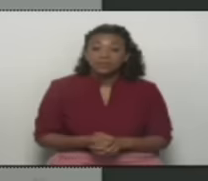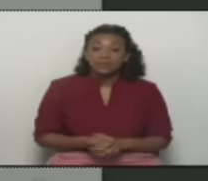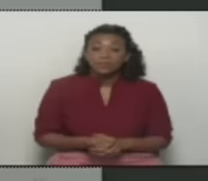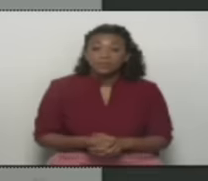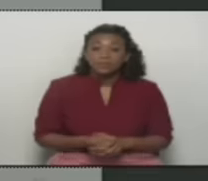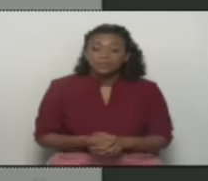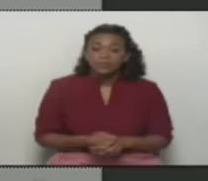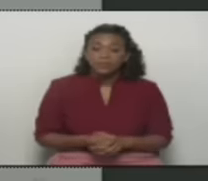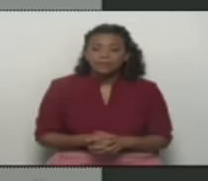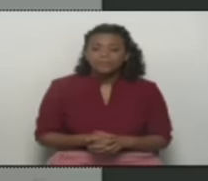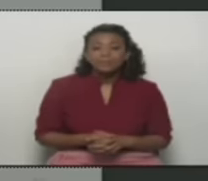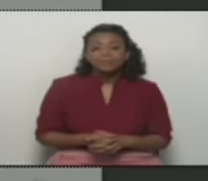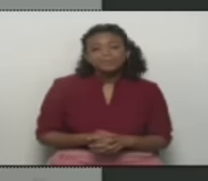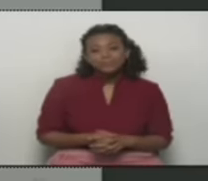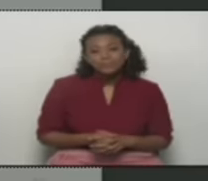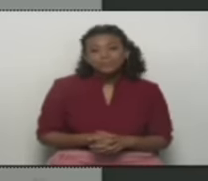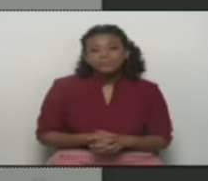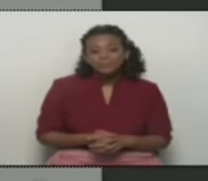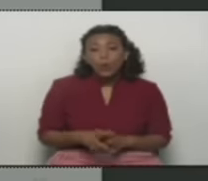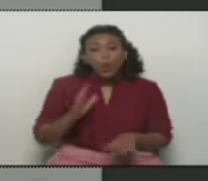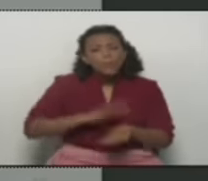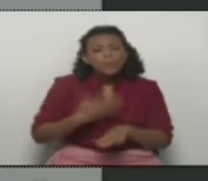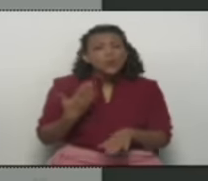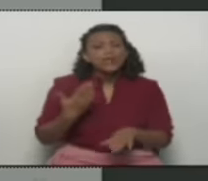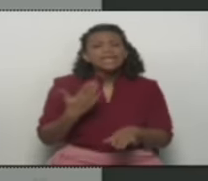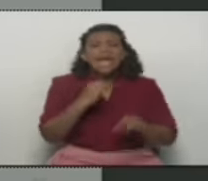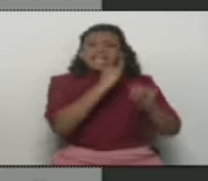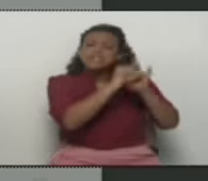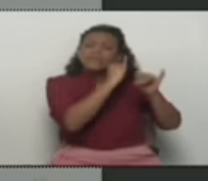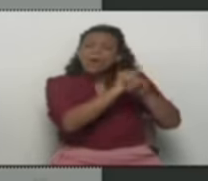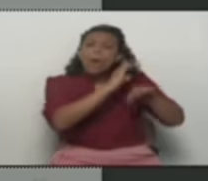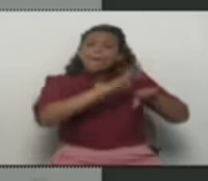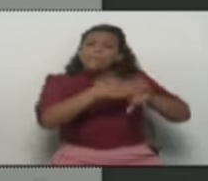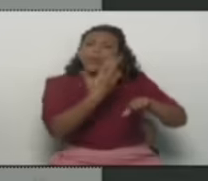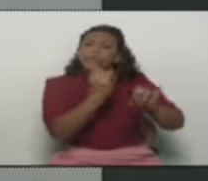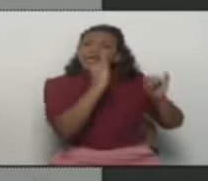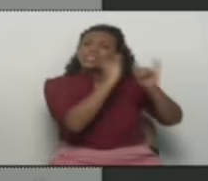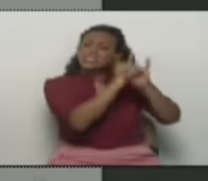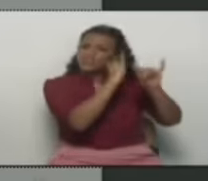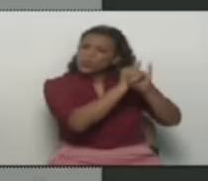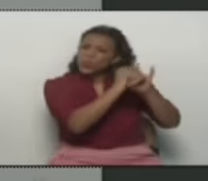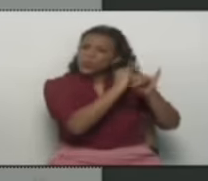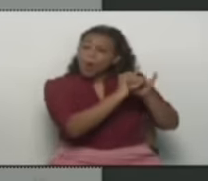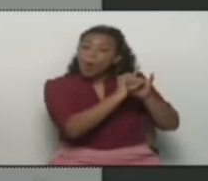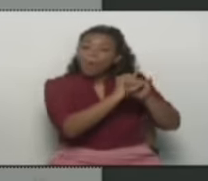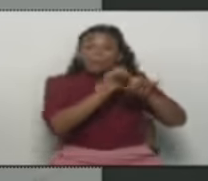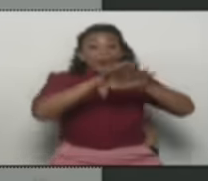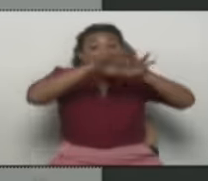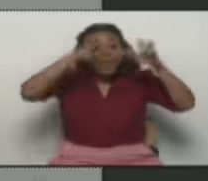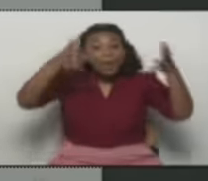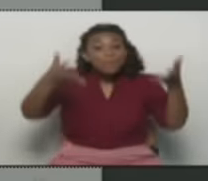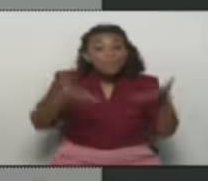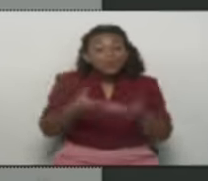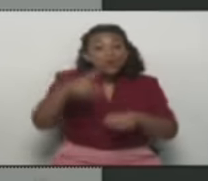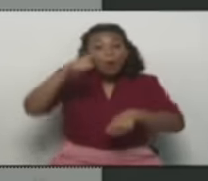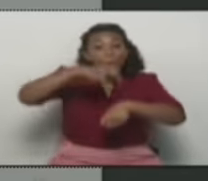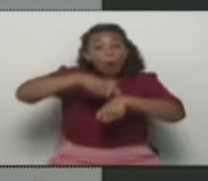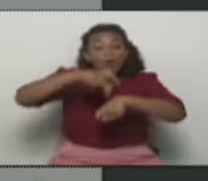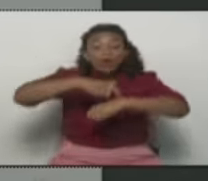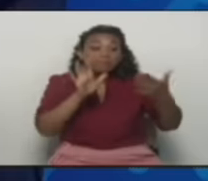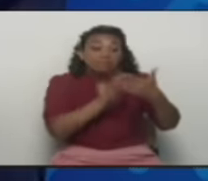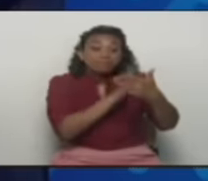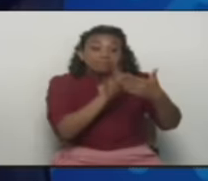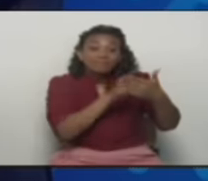es un golpe... ¿Por qué cibernético? Porque el mundo hoy actúa a través del